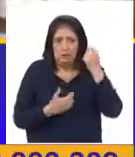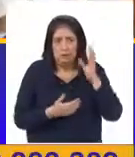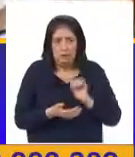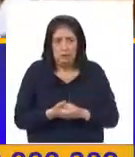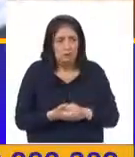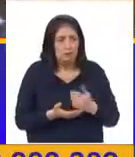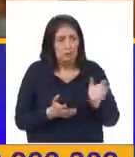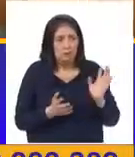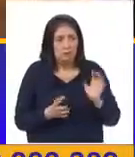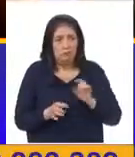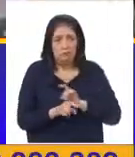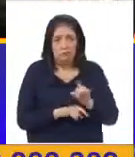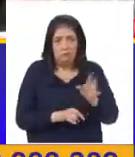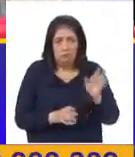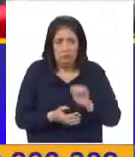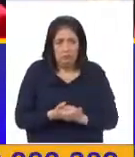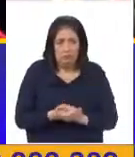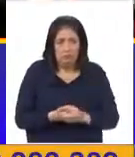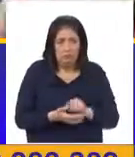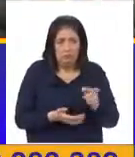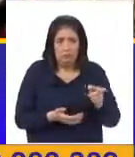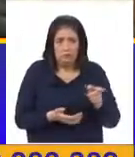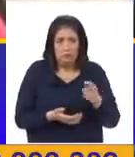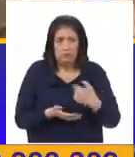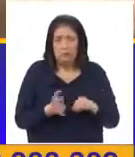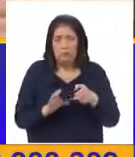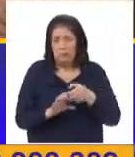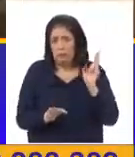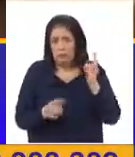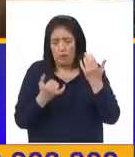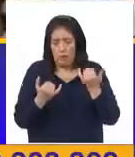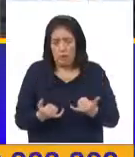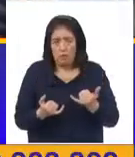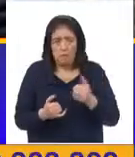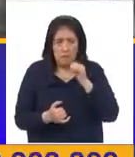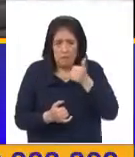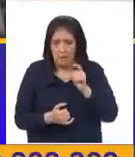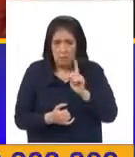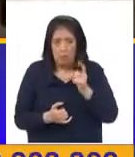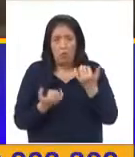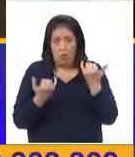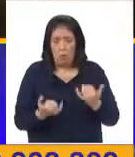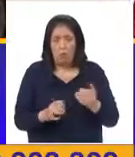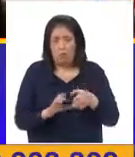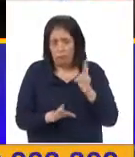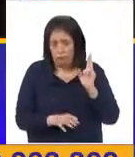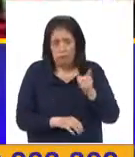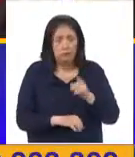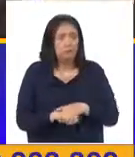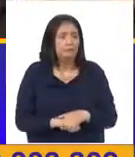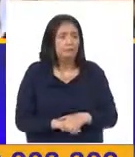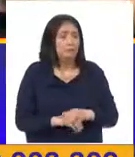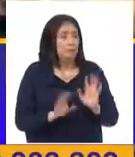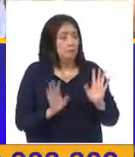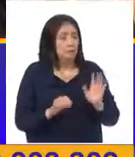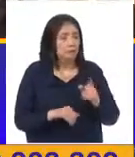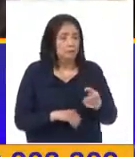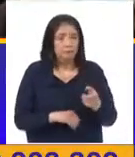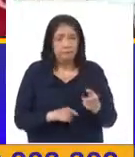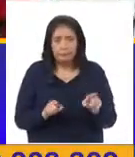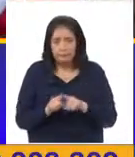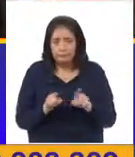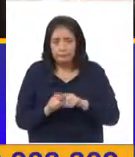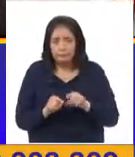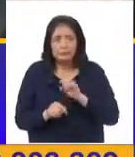Eso es una afrenta y eso se paga con la renuncia hoy, no mañana, hoy. Adicional a ello, justo mencionaban